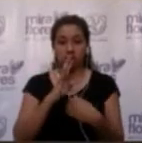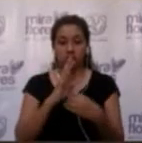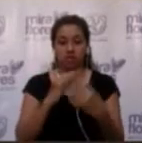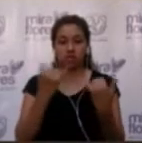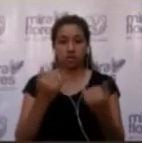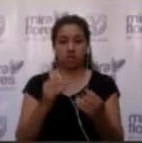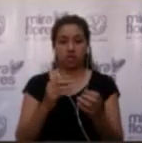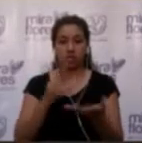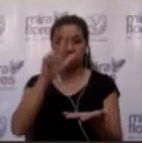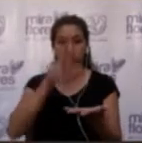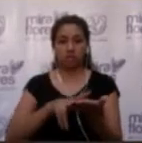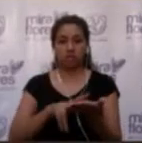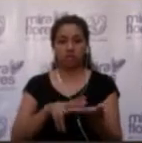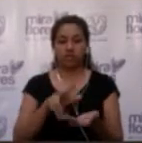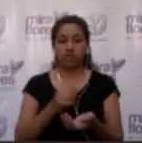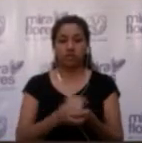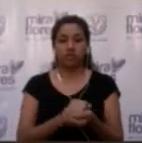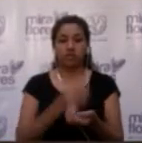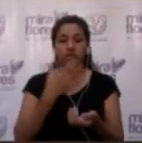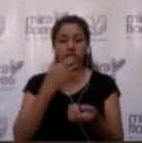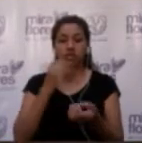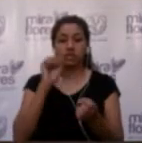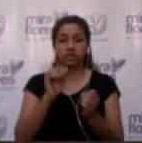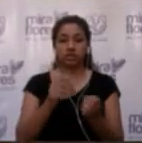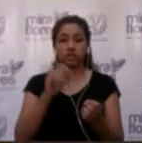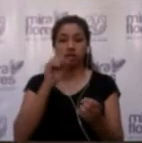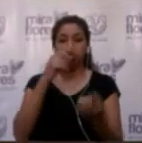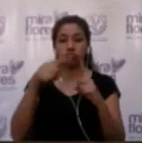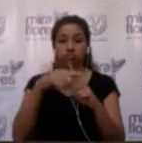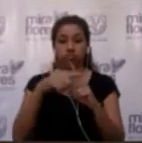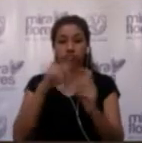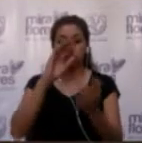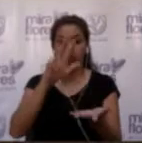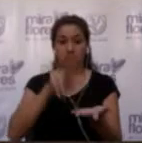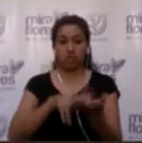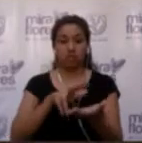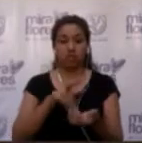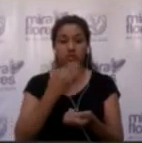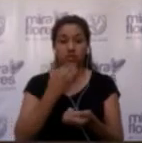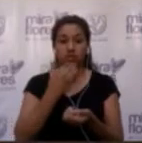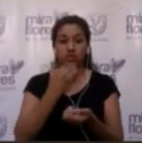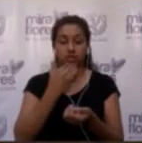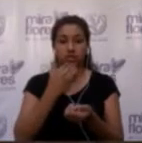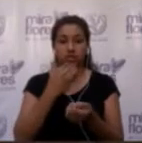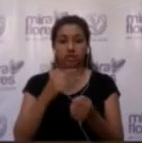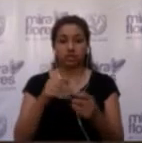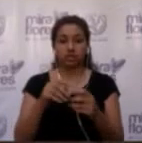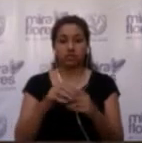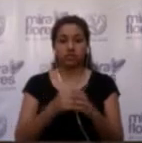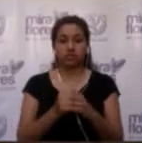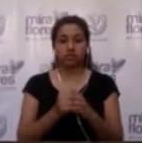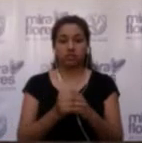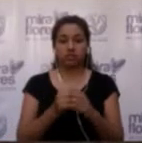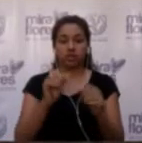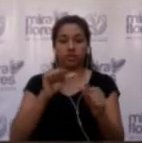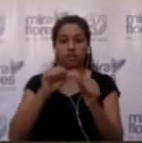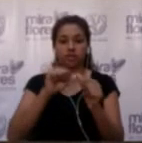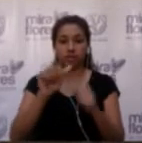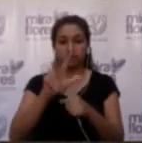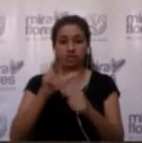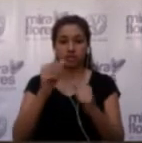vamos a la aprobación. Aquellos miembros del Consejo que estén a favor de aprobar el acta mencionada de la sesión ordinaria de fecha 3 de